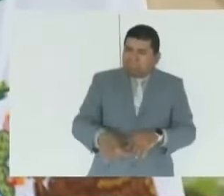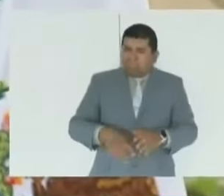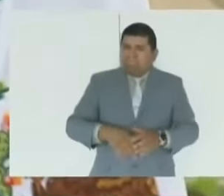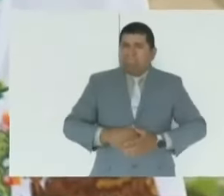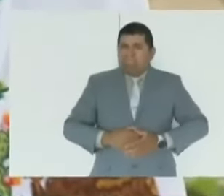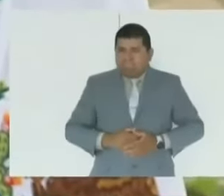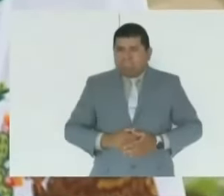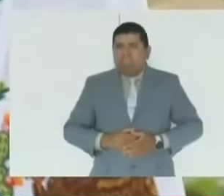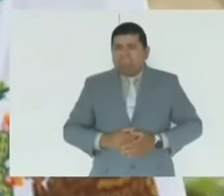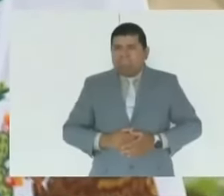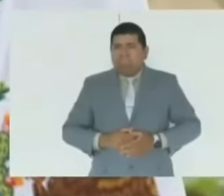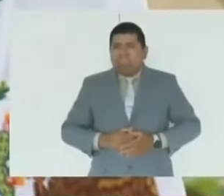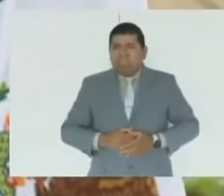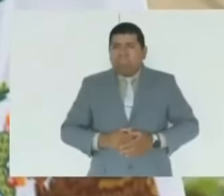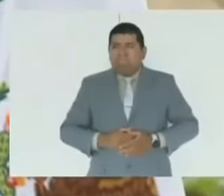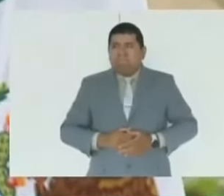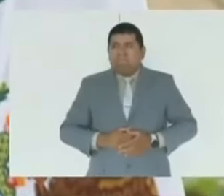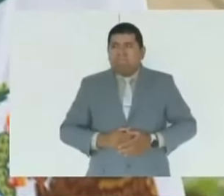todo.